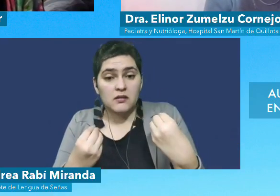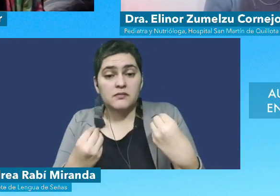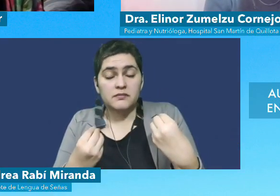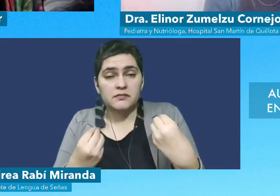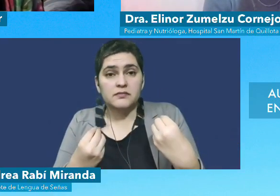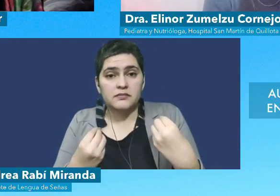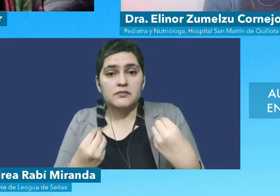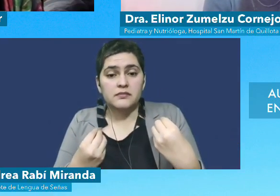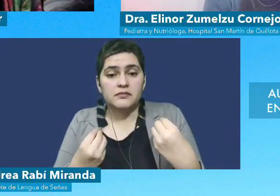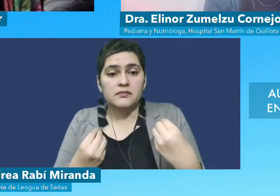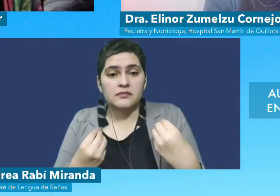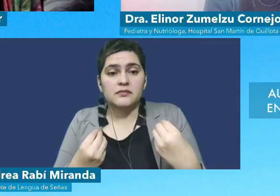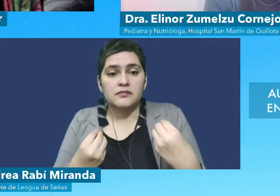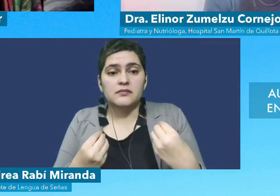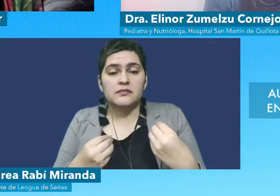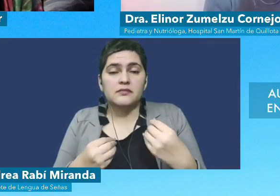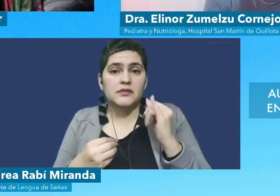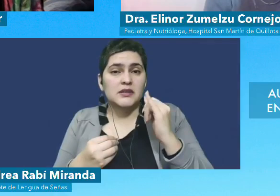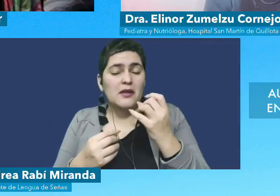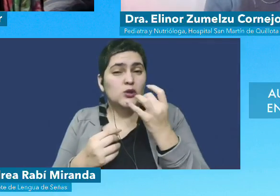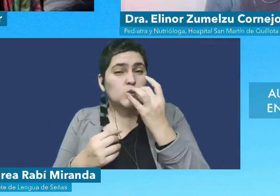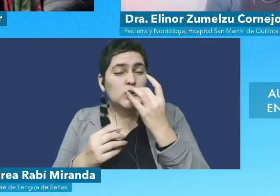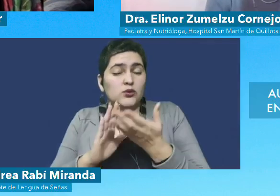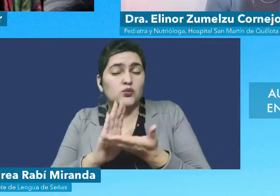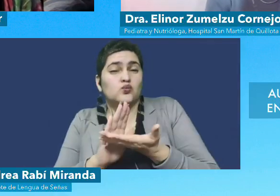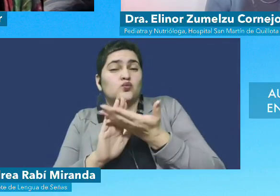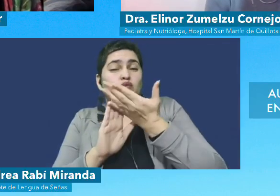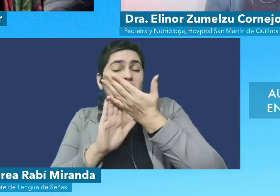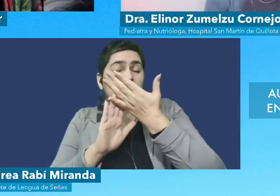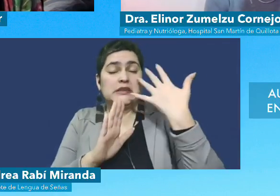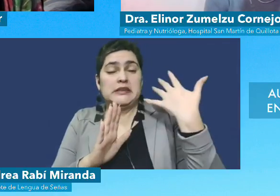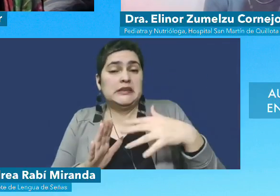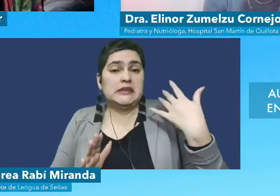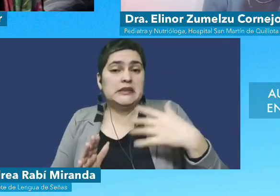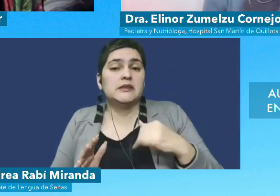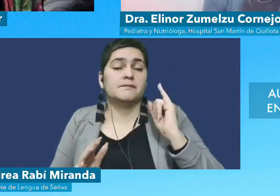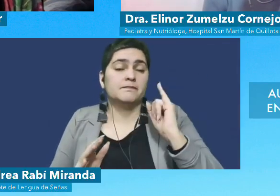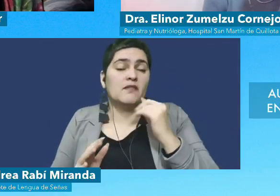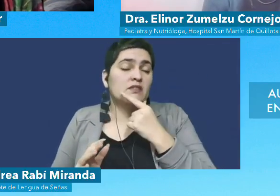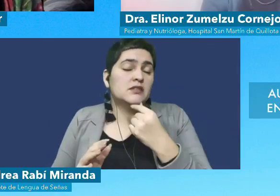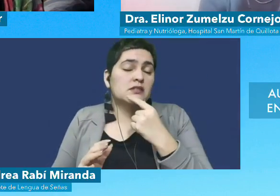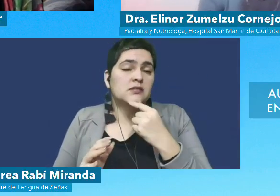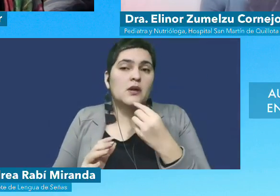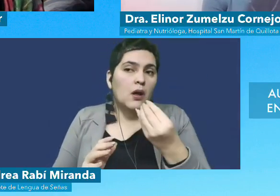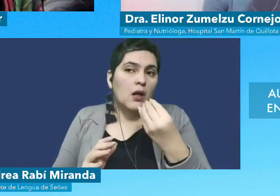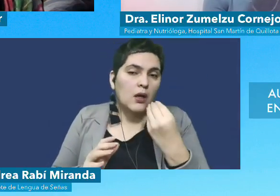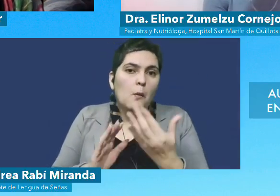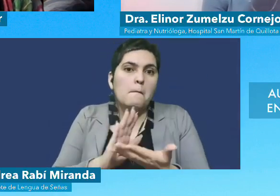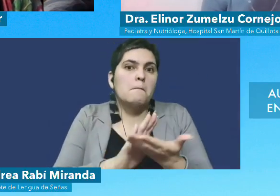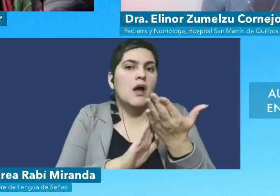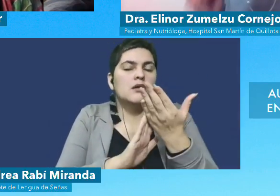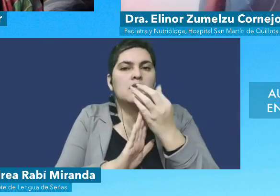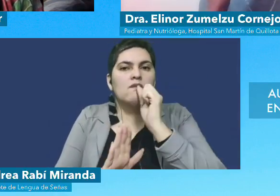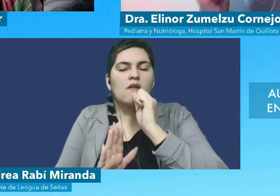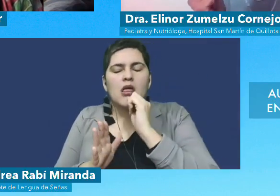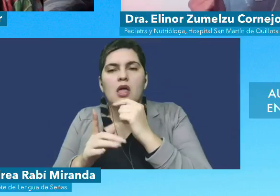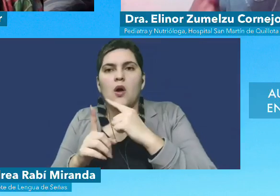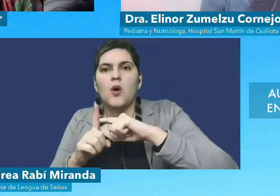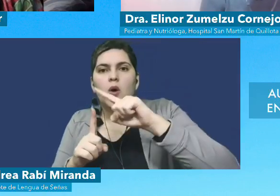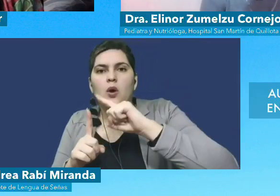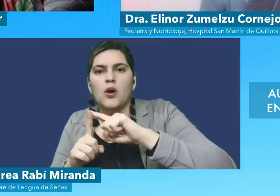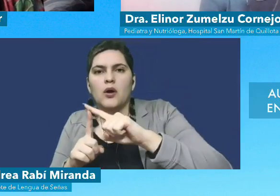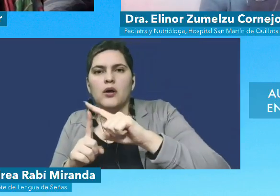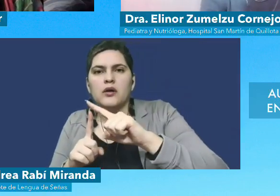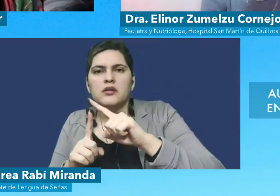alteraciones tener una dieta conductuales, en exceso de azúcar. Sí, exceso de algunas cosas o falta de otras. Entonces, ponerle el timbre de ansiedad